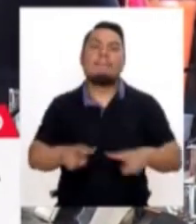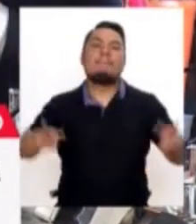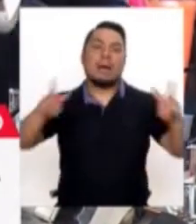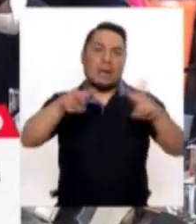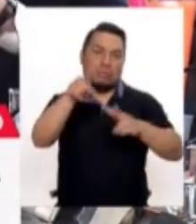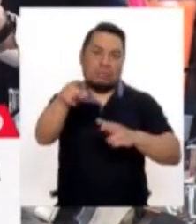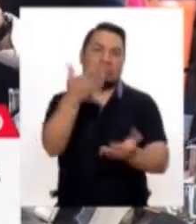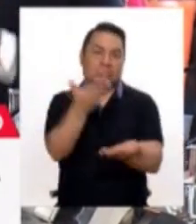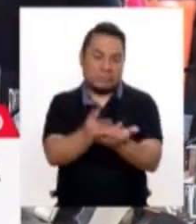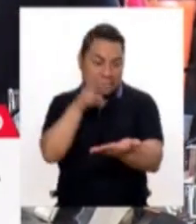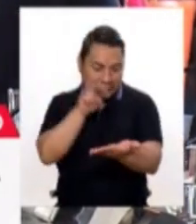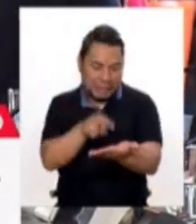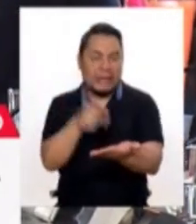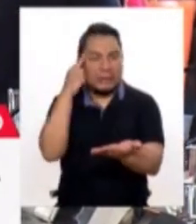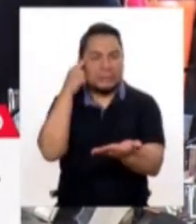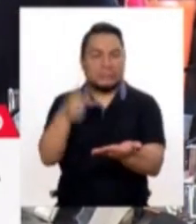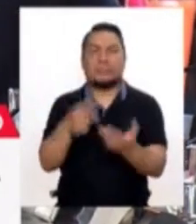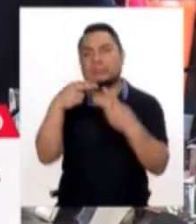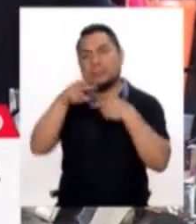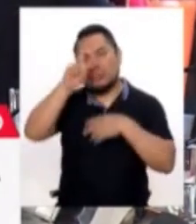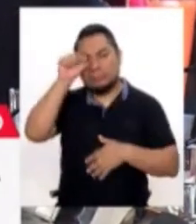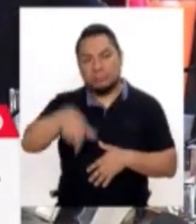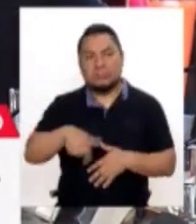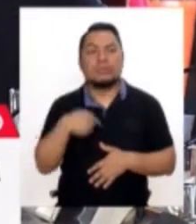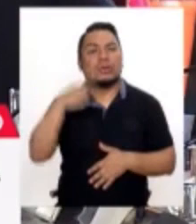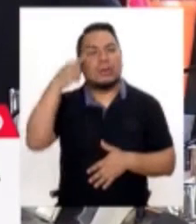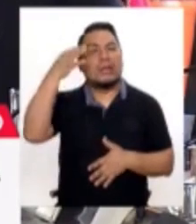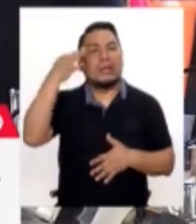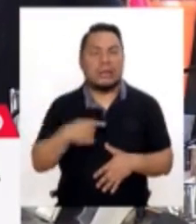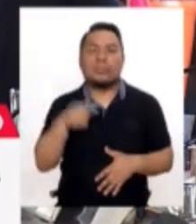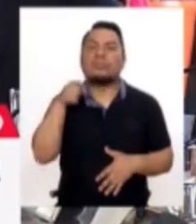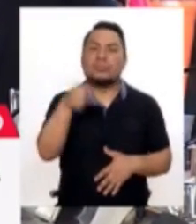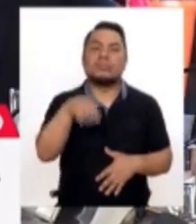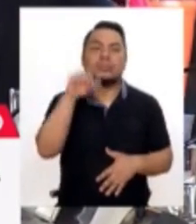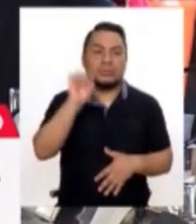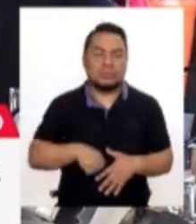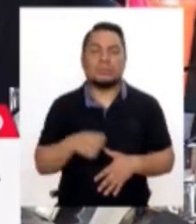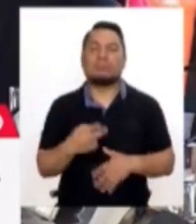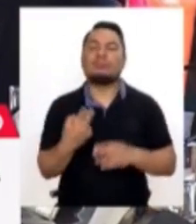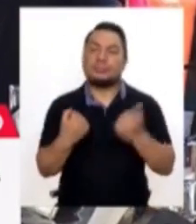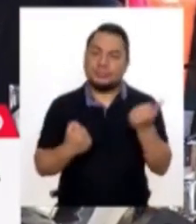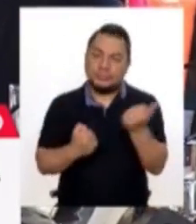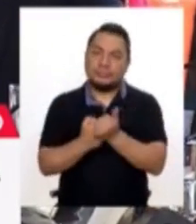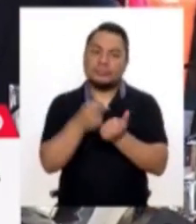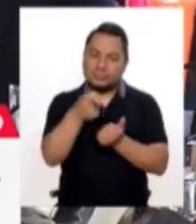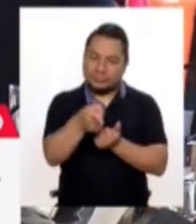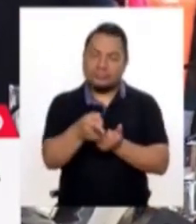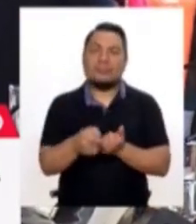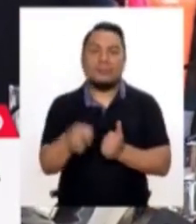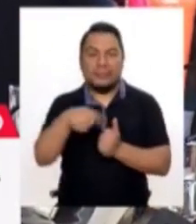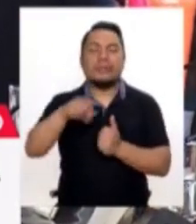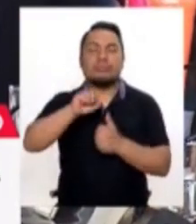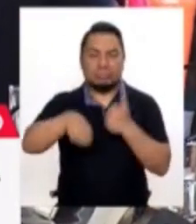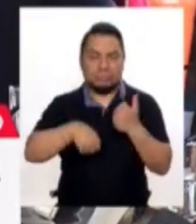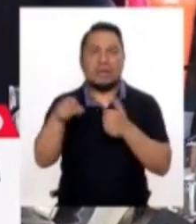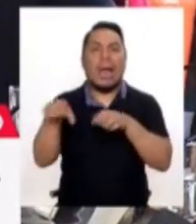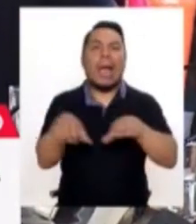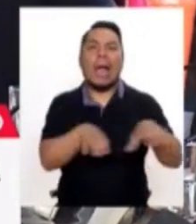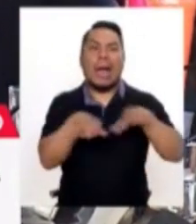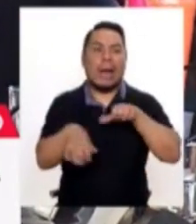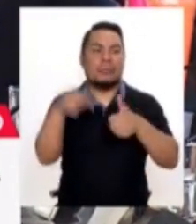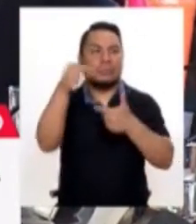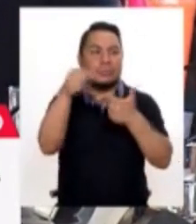debida dimensión y en esa visión de país. Y estamos seguros que usted va a respaldar y va a disponer su